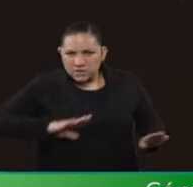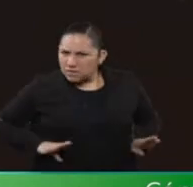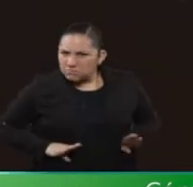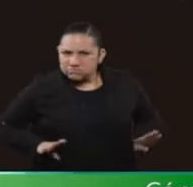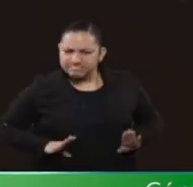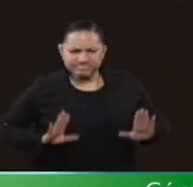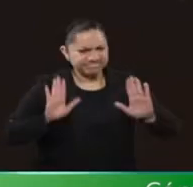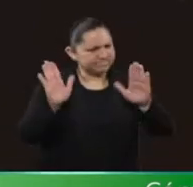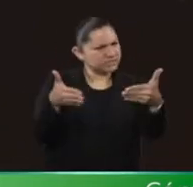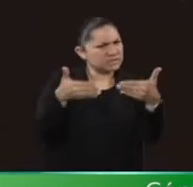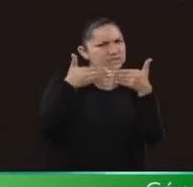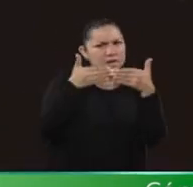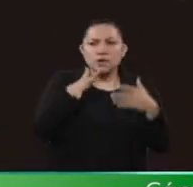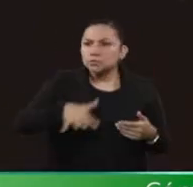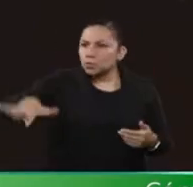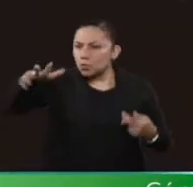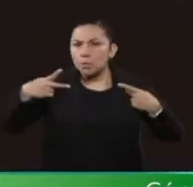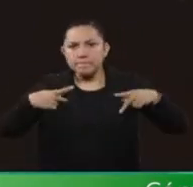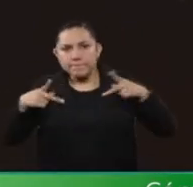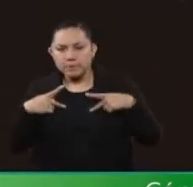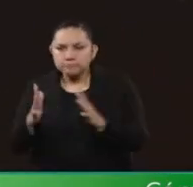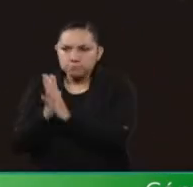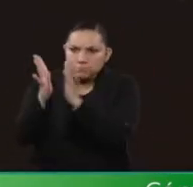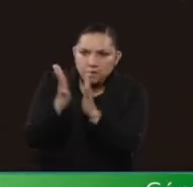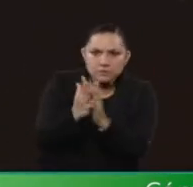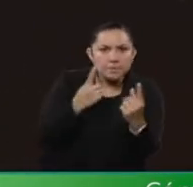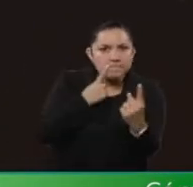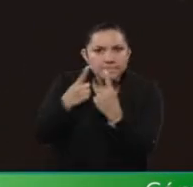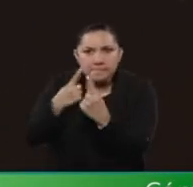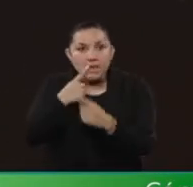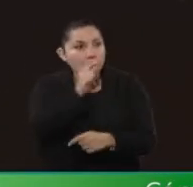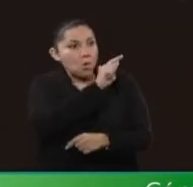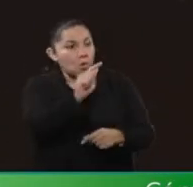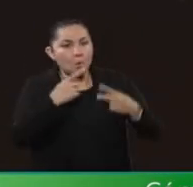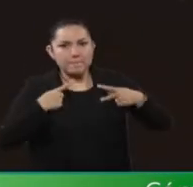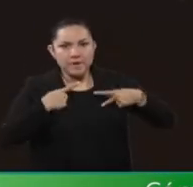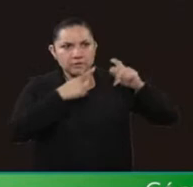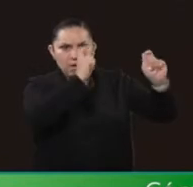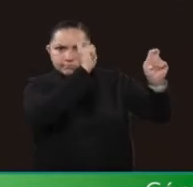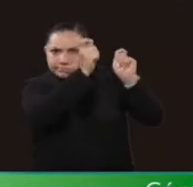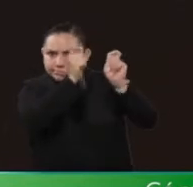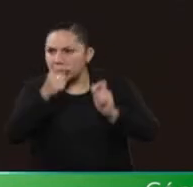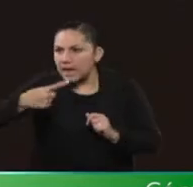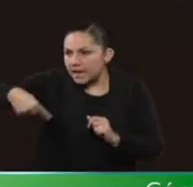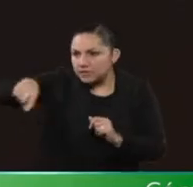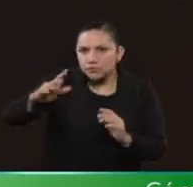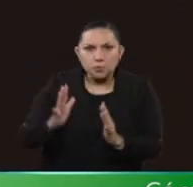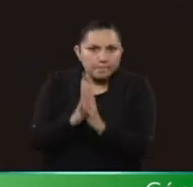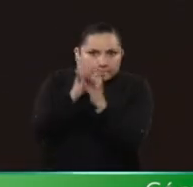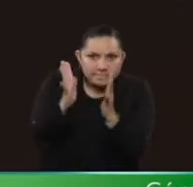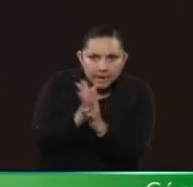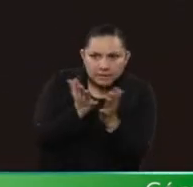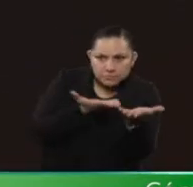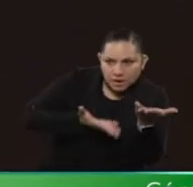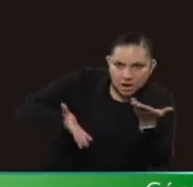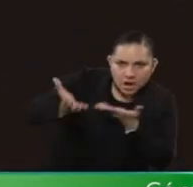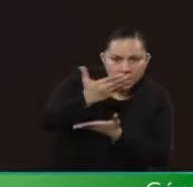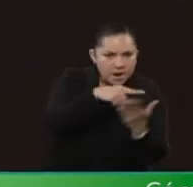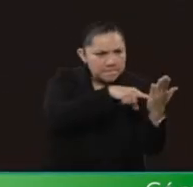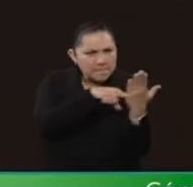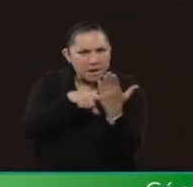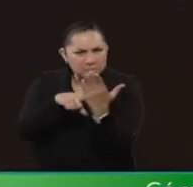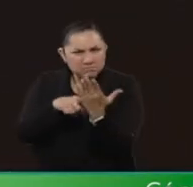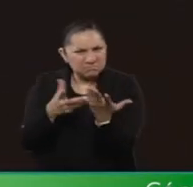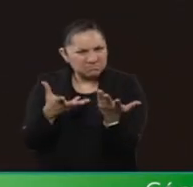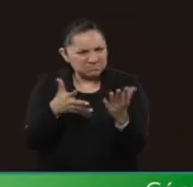los parlamentos abiertos son cada vez más raros de ver en temas tan fundamentales para el país. Es por todo lo anterior expuesto que